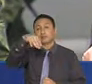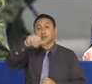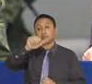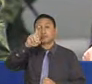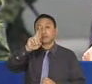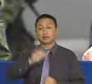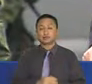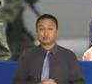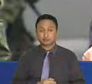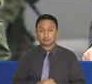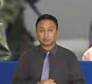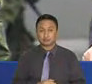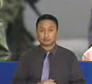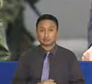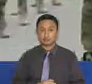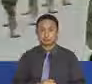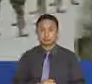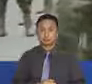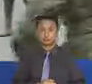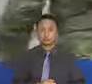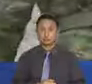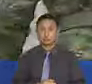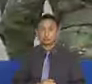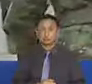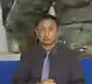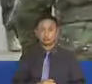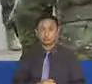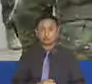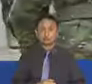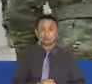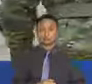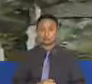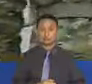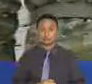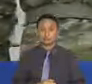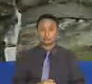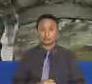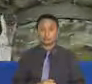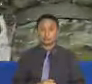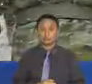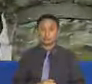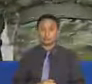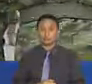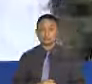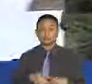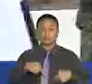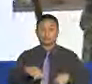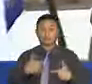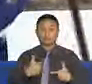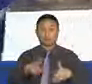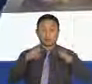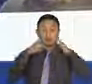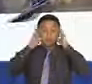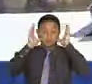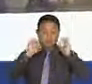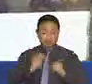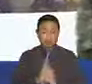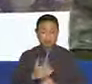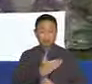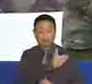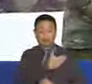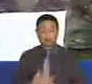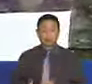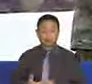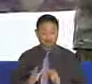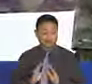carretera latacunga La Maná señor presidente Gracias pero es diciembre y el mandatario no llegó con